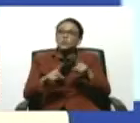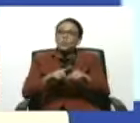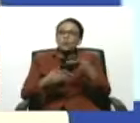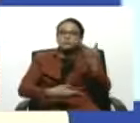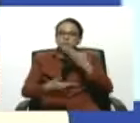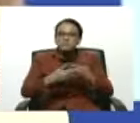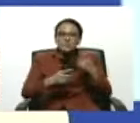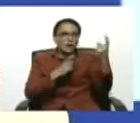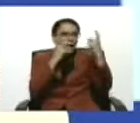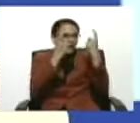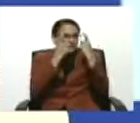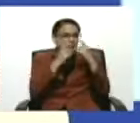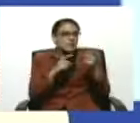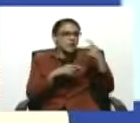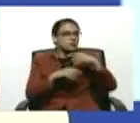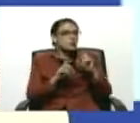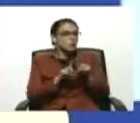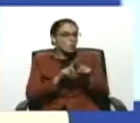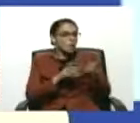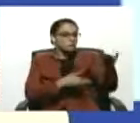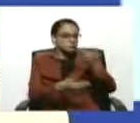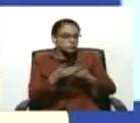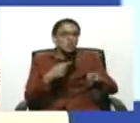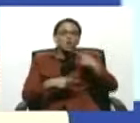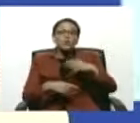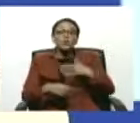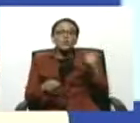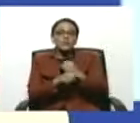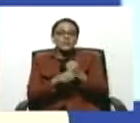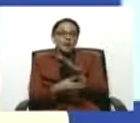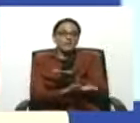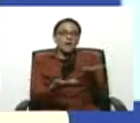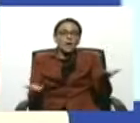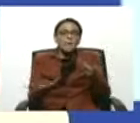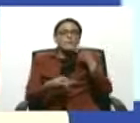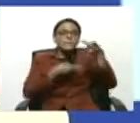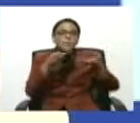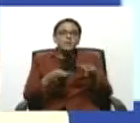para generar los bienes públicos necesarios la gente me